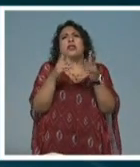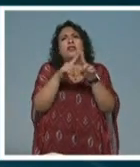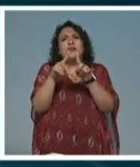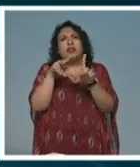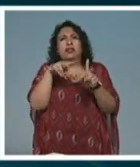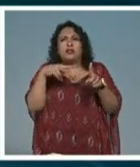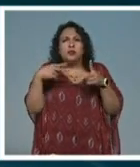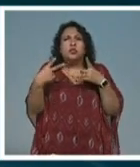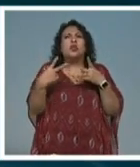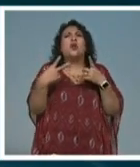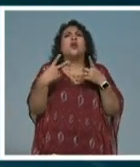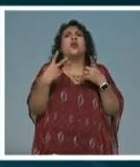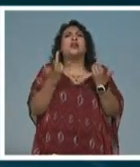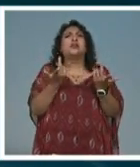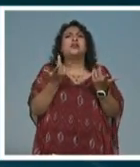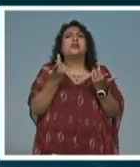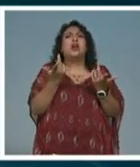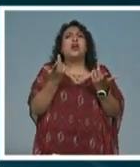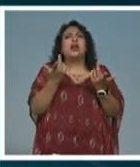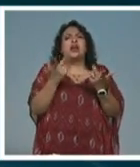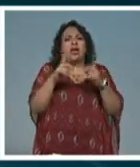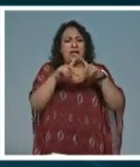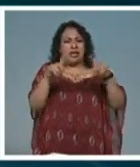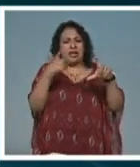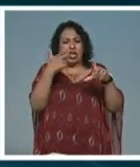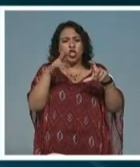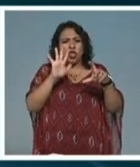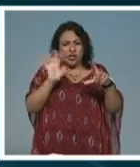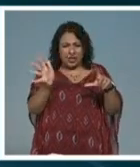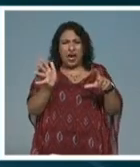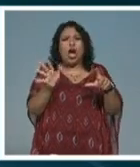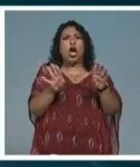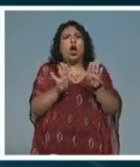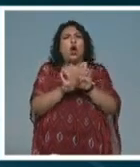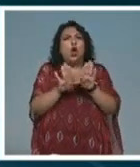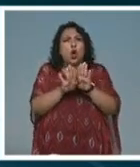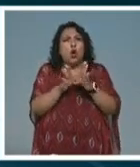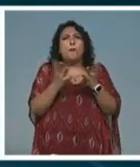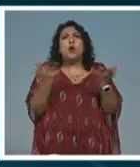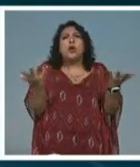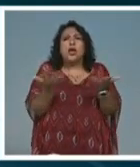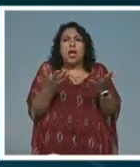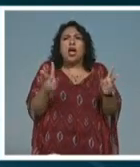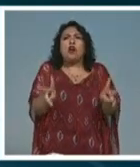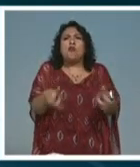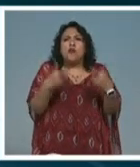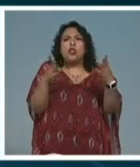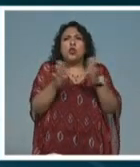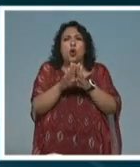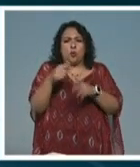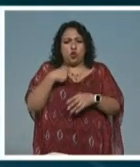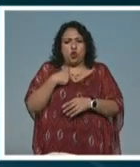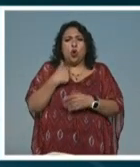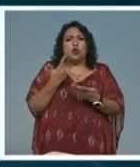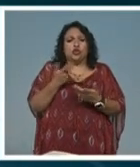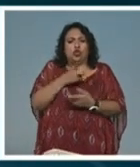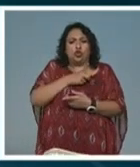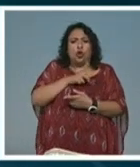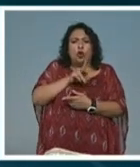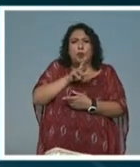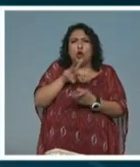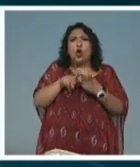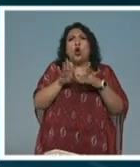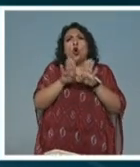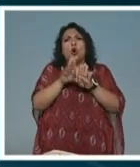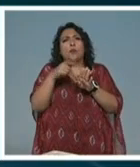distintas perspectivas de qué es lo que se hace con respecto cuando ya tienes un guión escrito, cómo se vende, o por ejemplo, si tú tienes tu guión, cómo lo puedes producir tú solo, o cómo puedes hacerte una